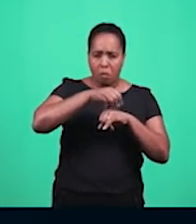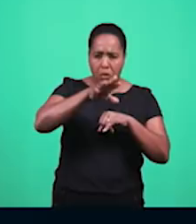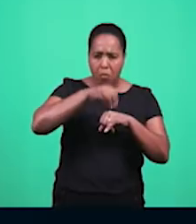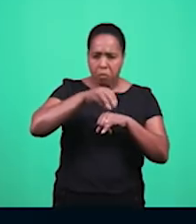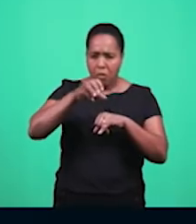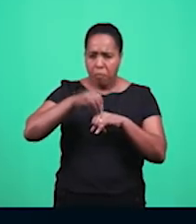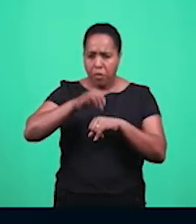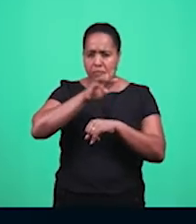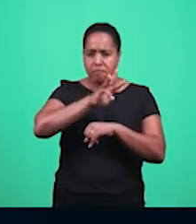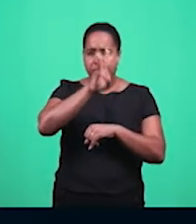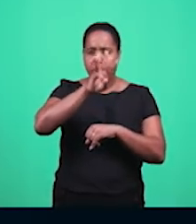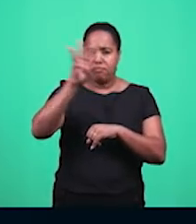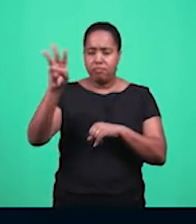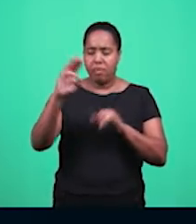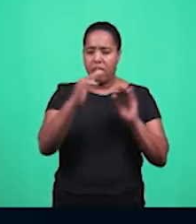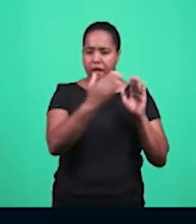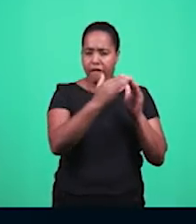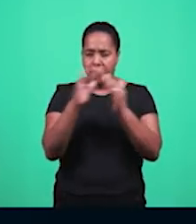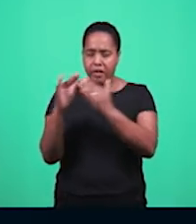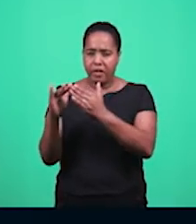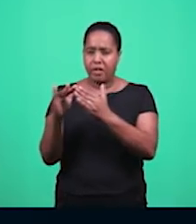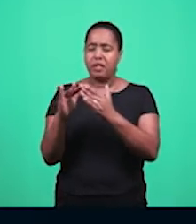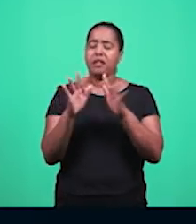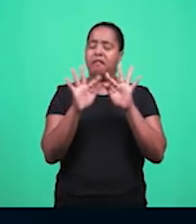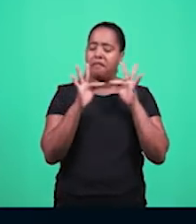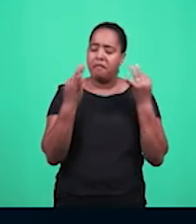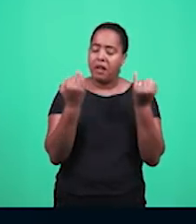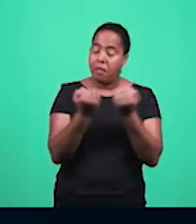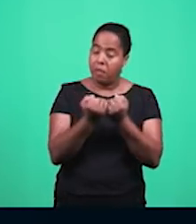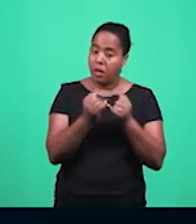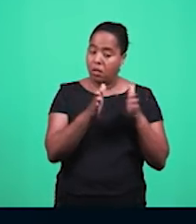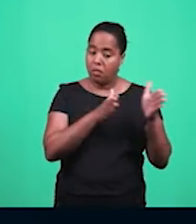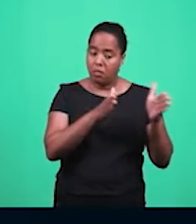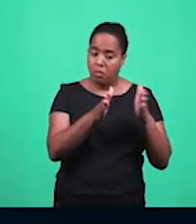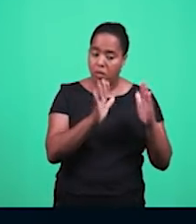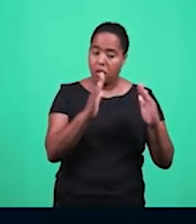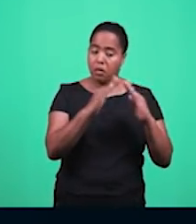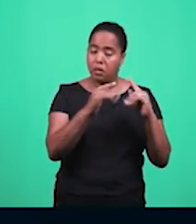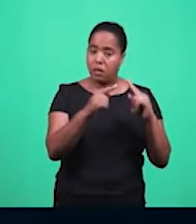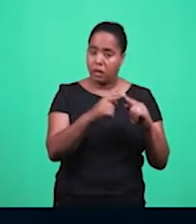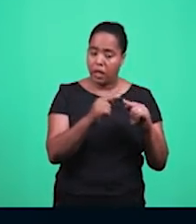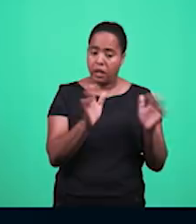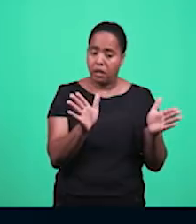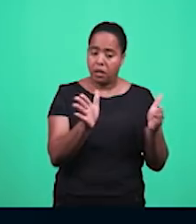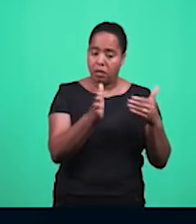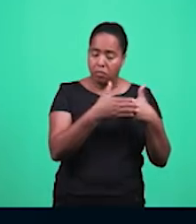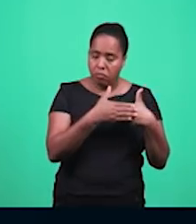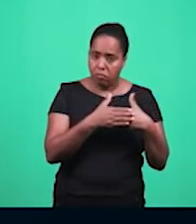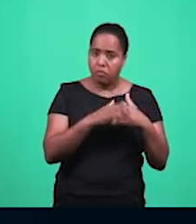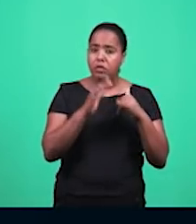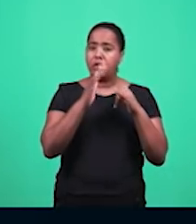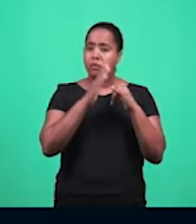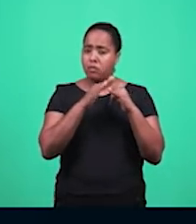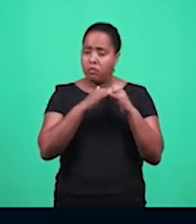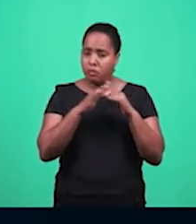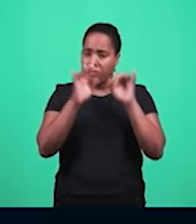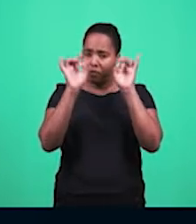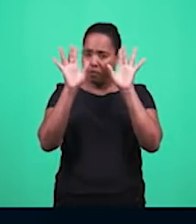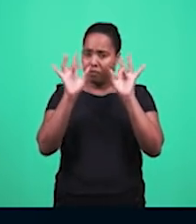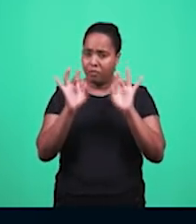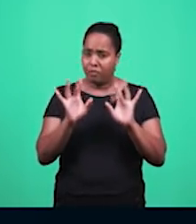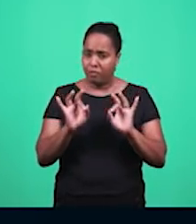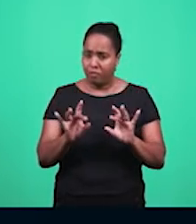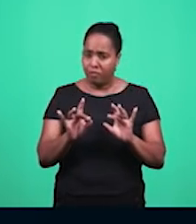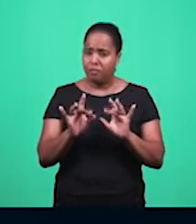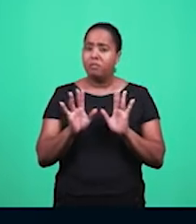y con amigos y con familiares vecinos este tiempo que en que las iglesias están cerradas estamos teniendo este canal